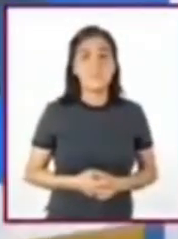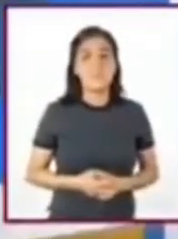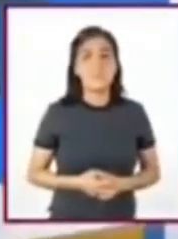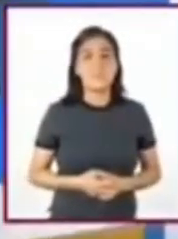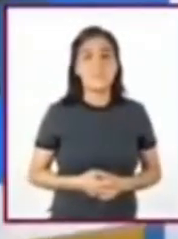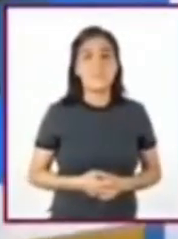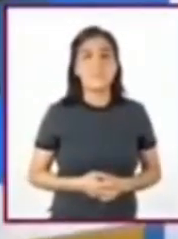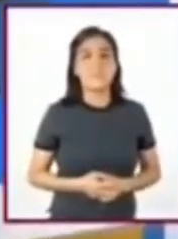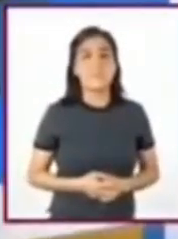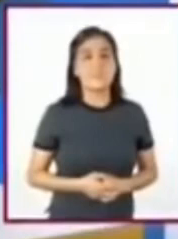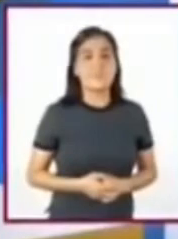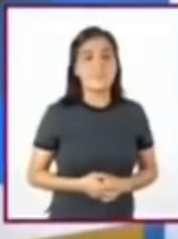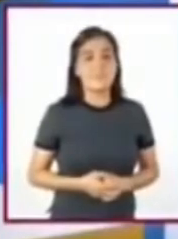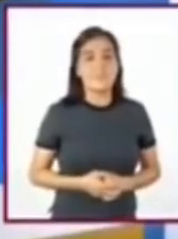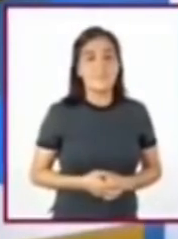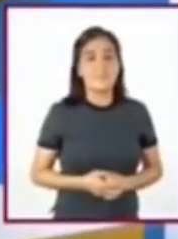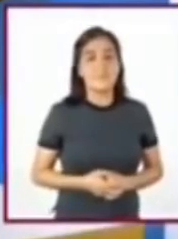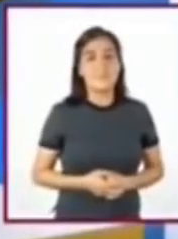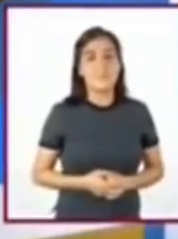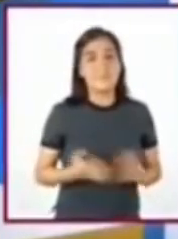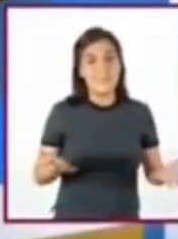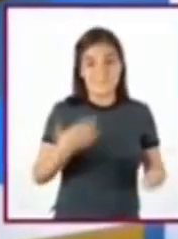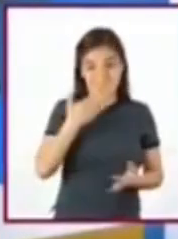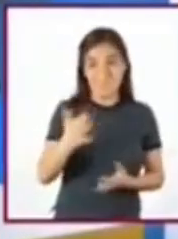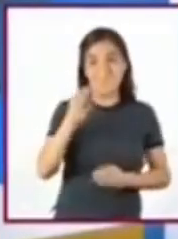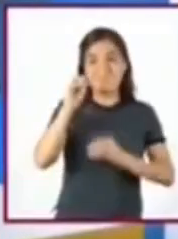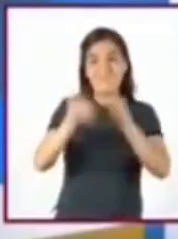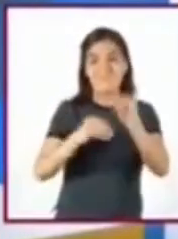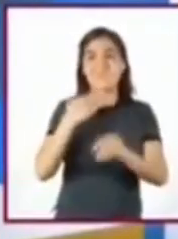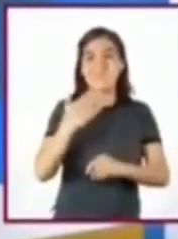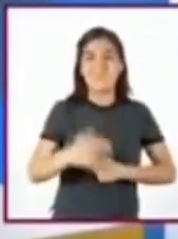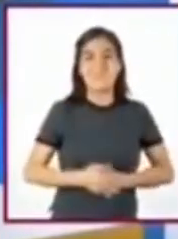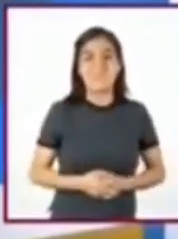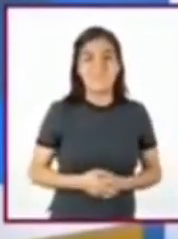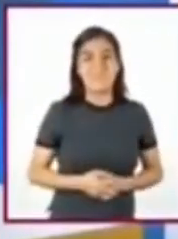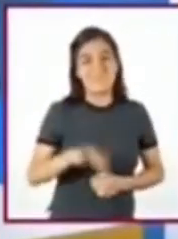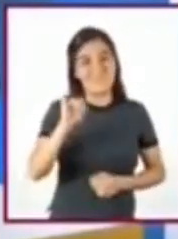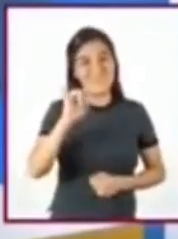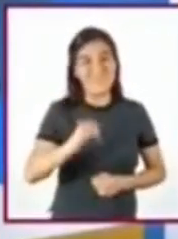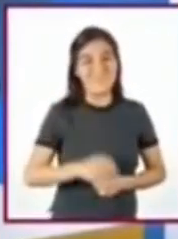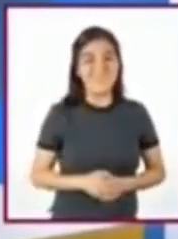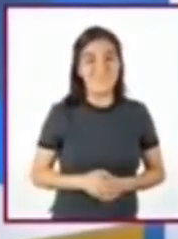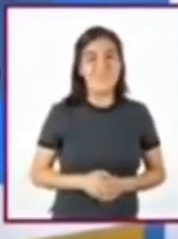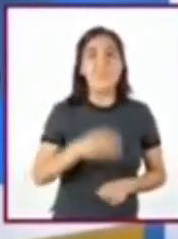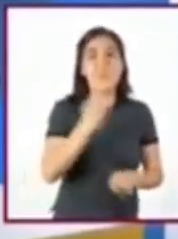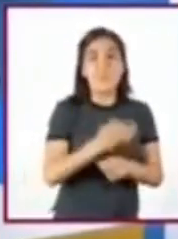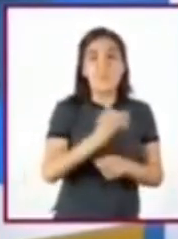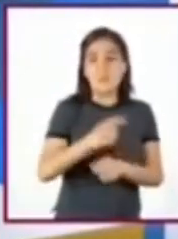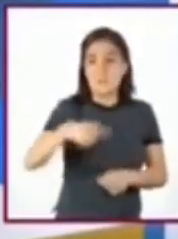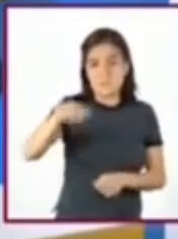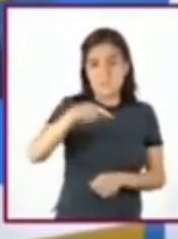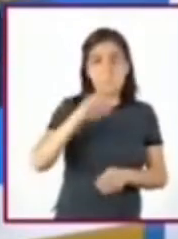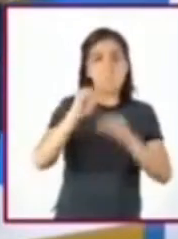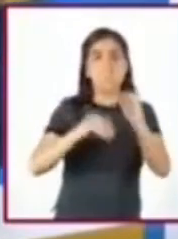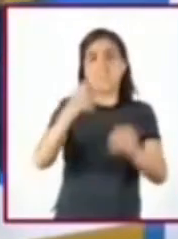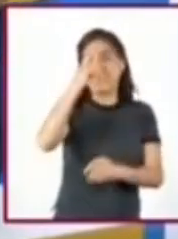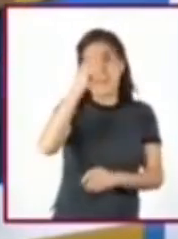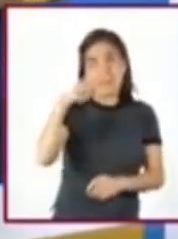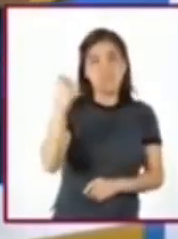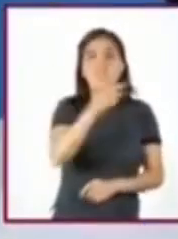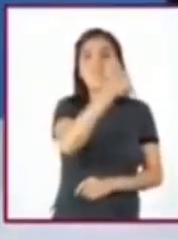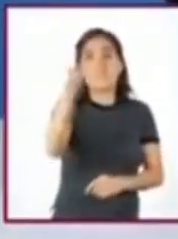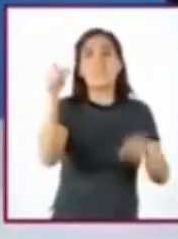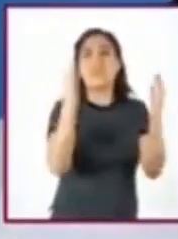Y... nos quedó muy bien, maestra. Sí, este es un circuito muy simple. En casa, todos